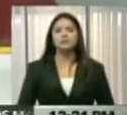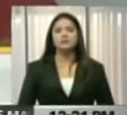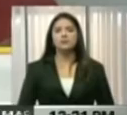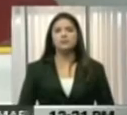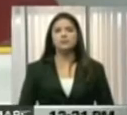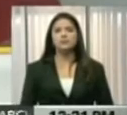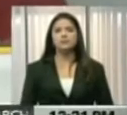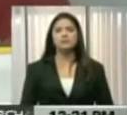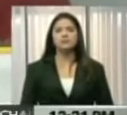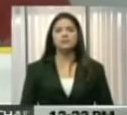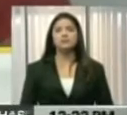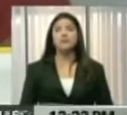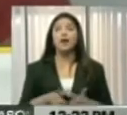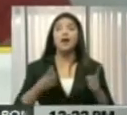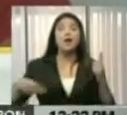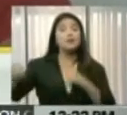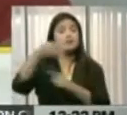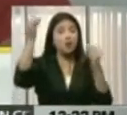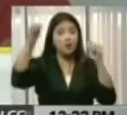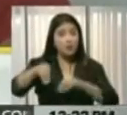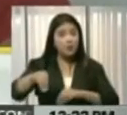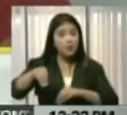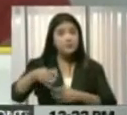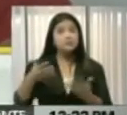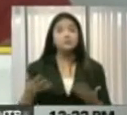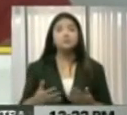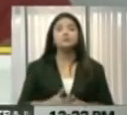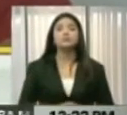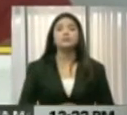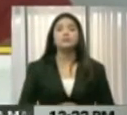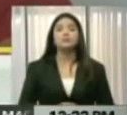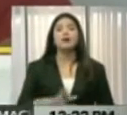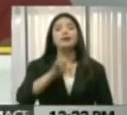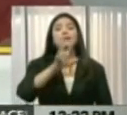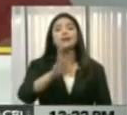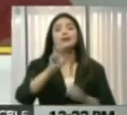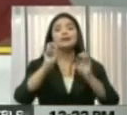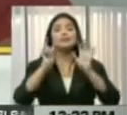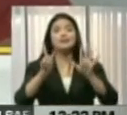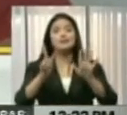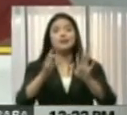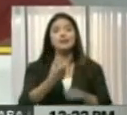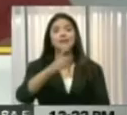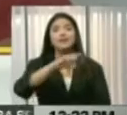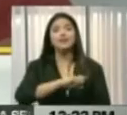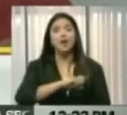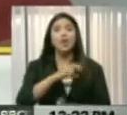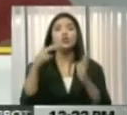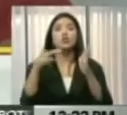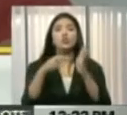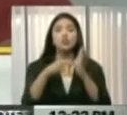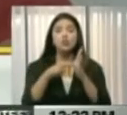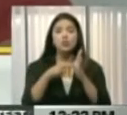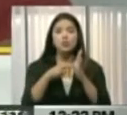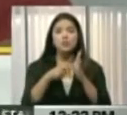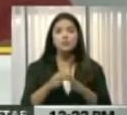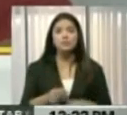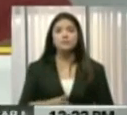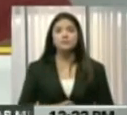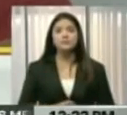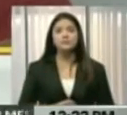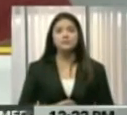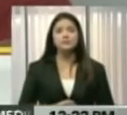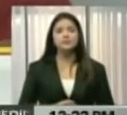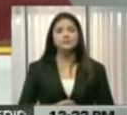Este acuerdo se desarrolló entre el 27 de enero de 2014 y el 30 de marzo de